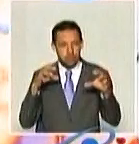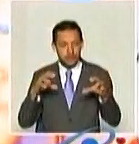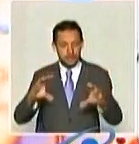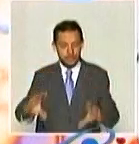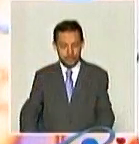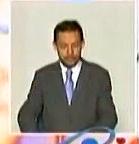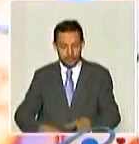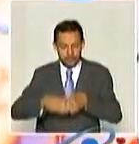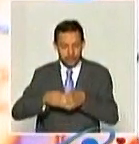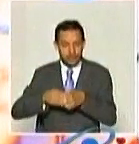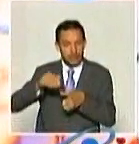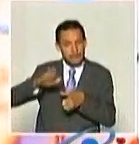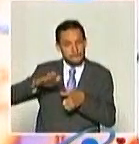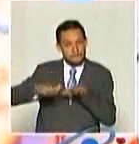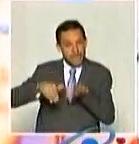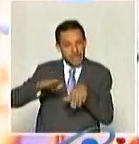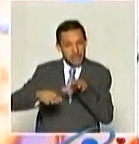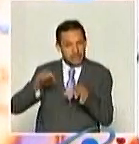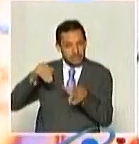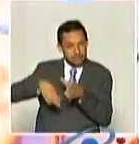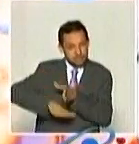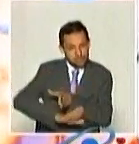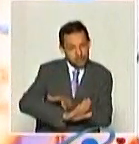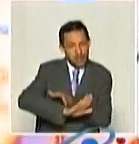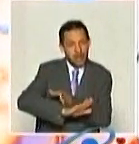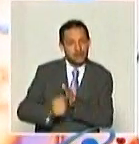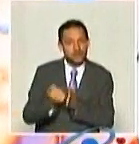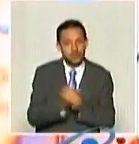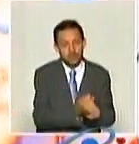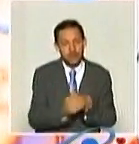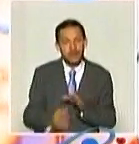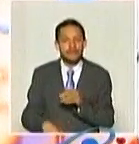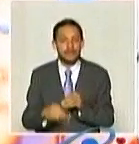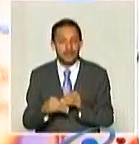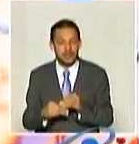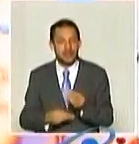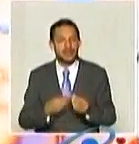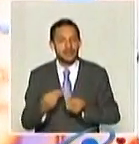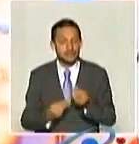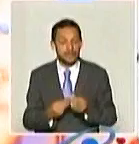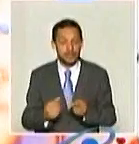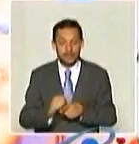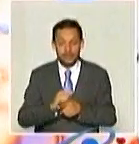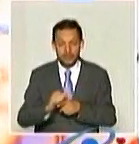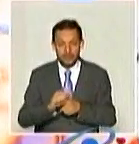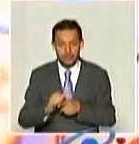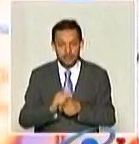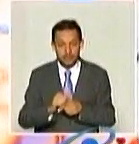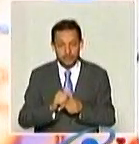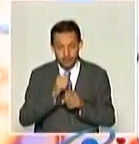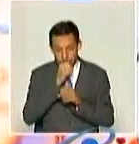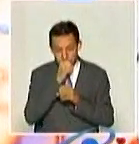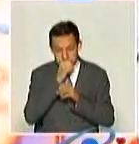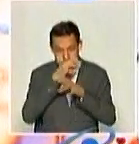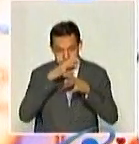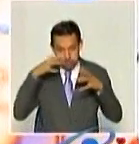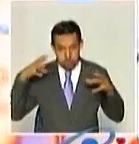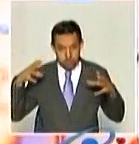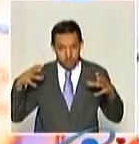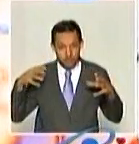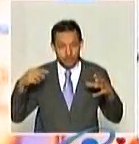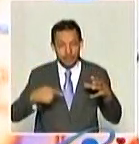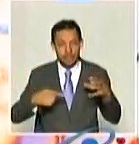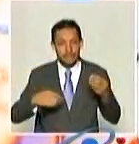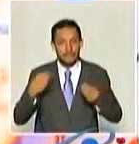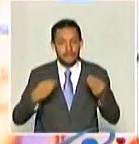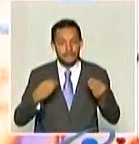entra el ozono y se va llenando. Yo utilizo ahorita una técnica que es que cuando la bolsa se llena completamente, vacío